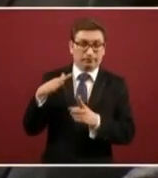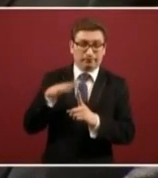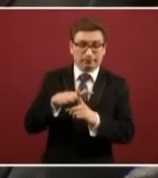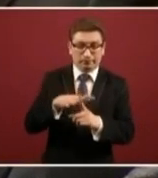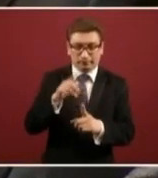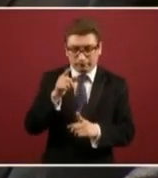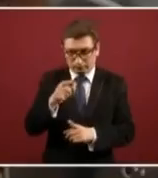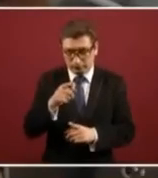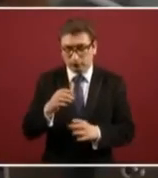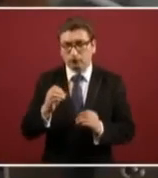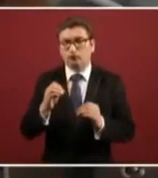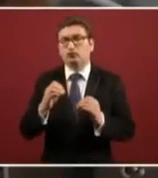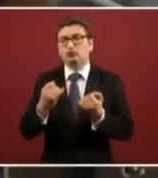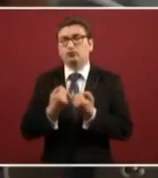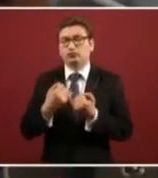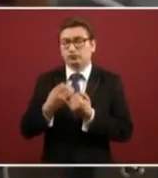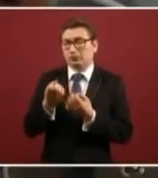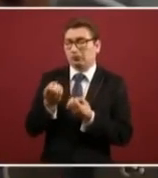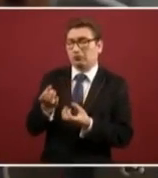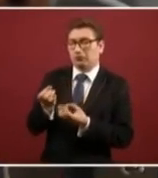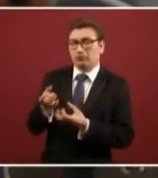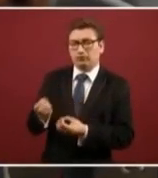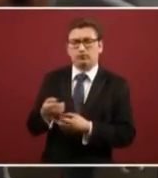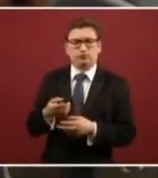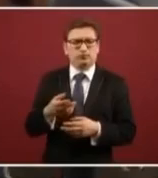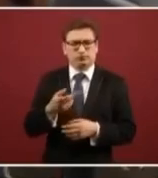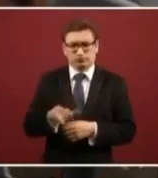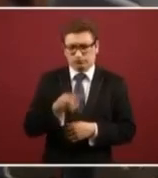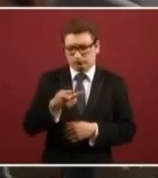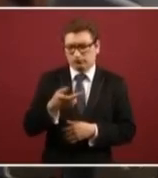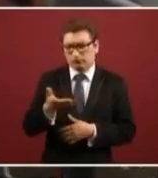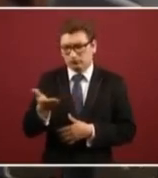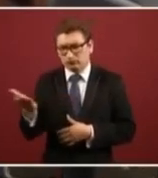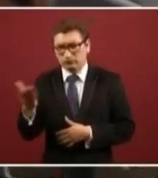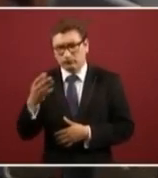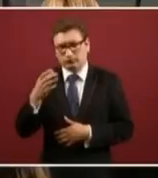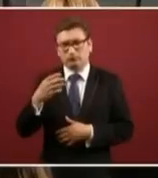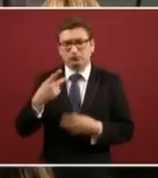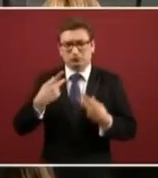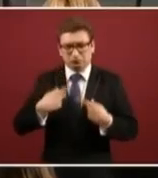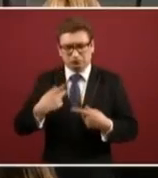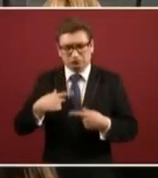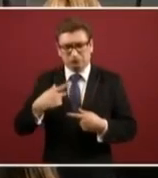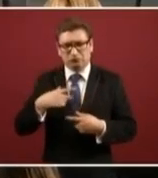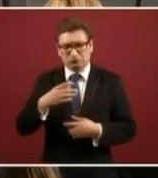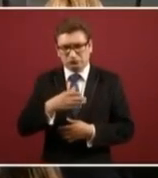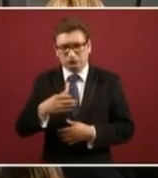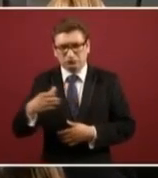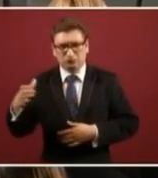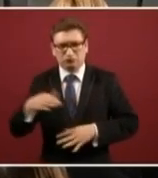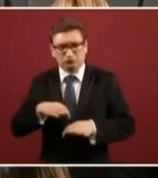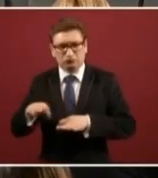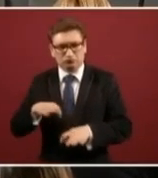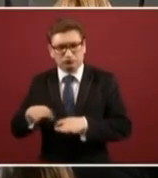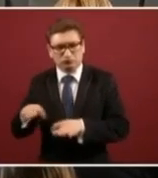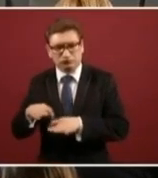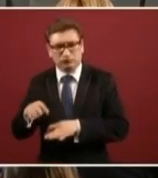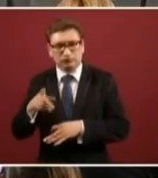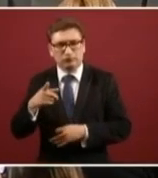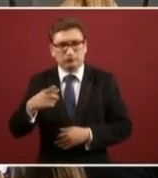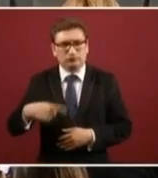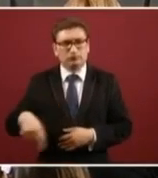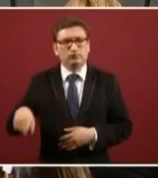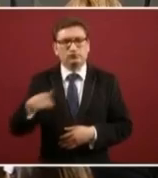pregunta, ¿hasta cuándo el campesino mexicano seguirá siendo la subclase que se le